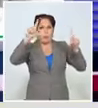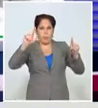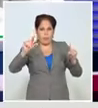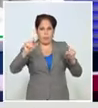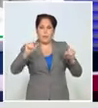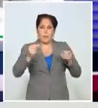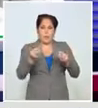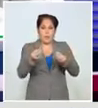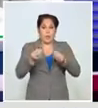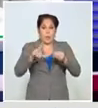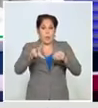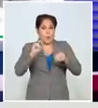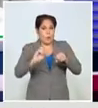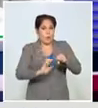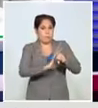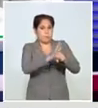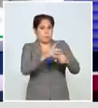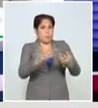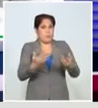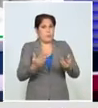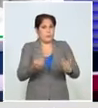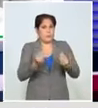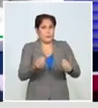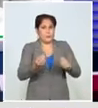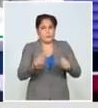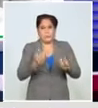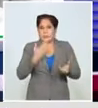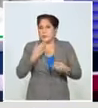las nuevas cepas, cómo este virus ha ido